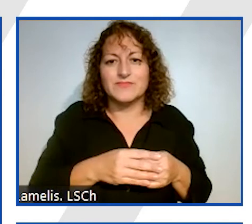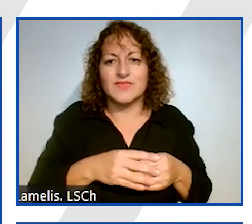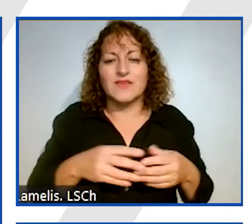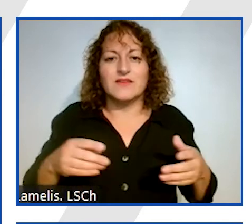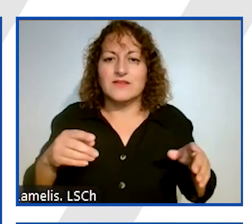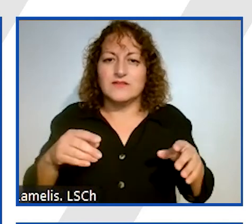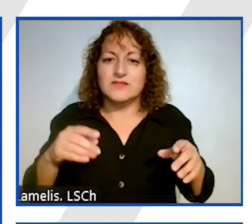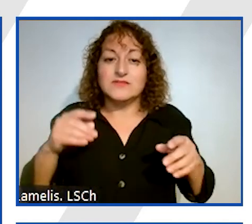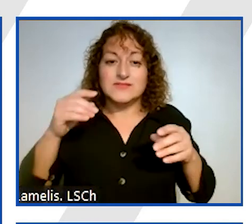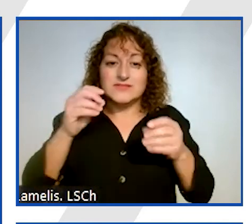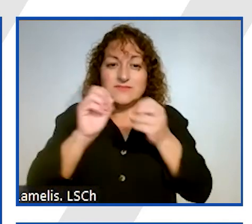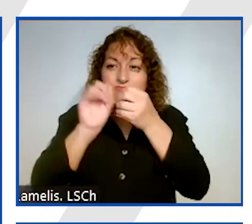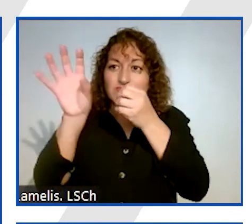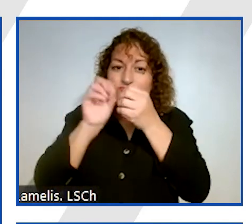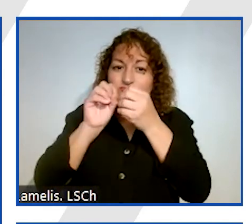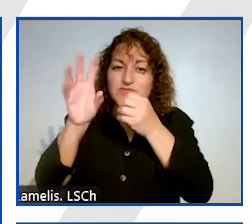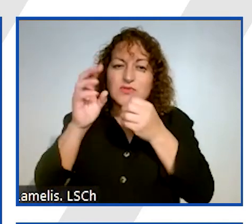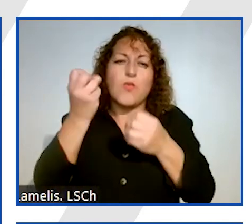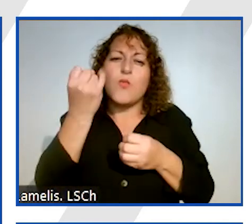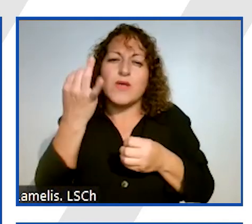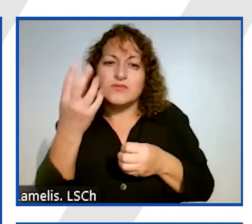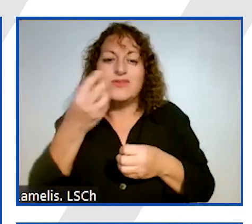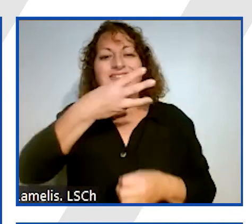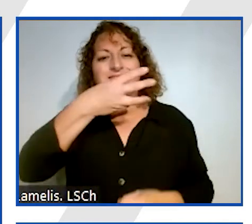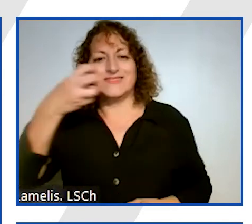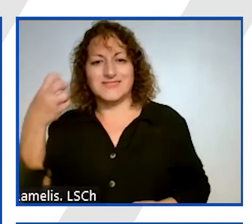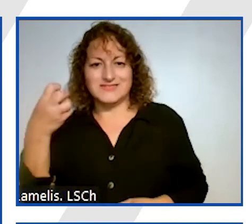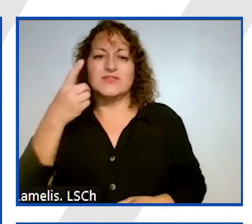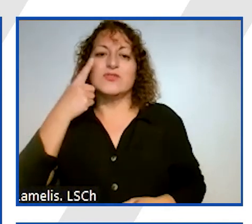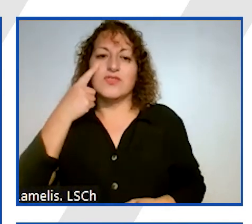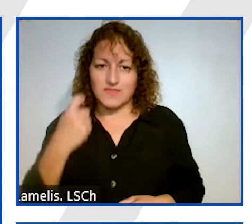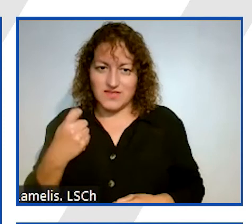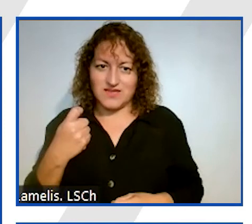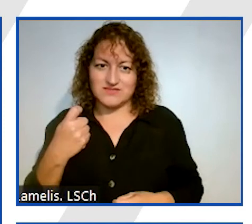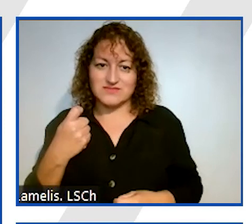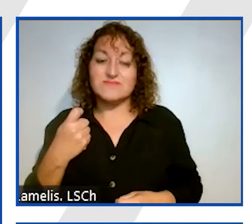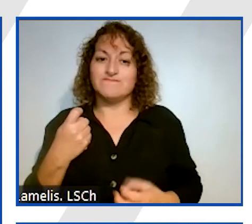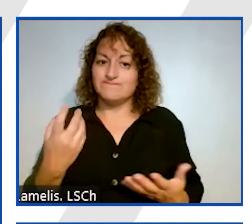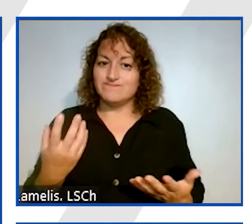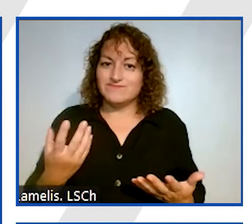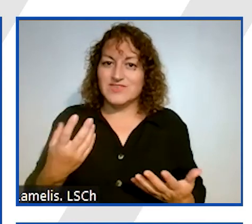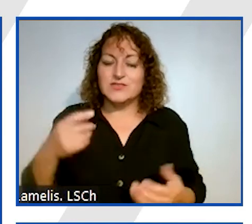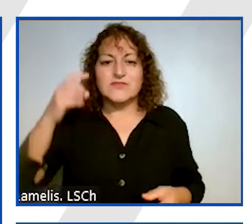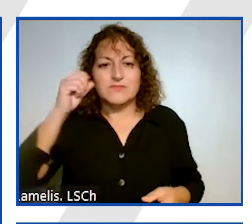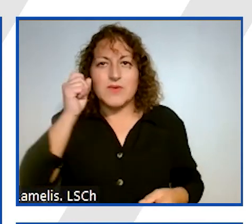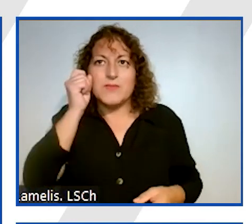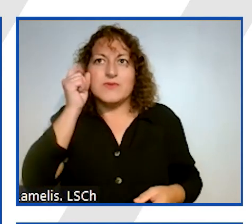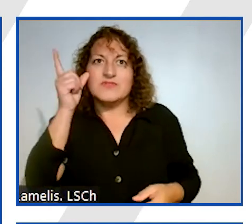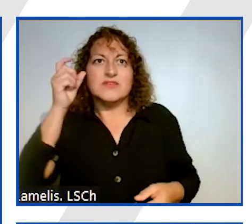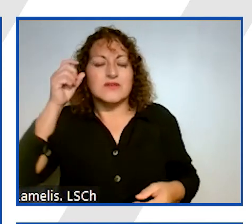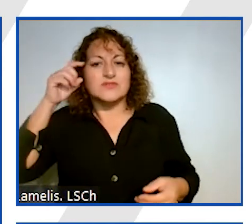o activa durante 300 días. Entonces vamos a tener una visión al menos de 1 año de